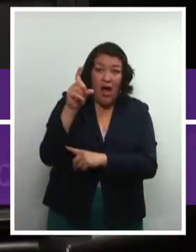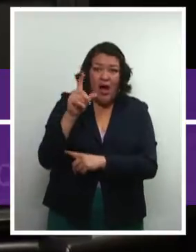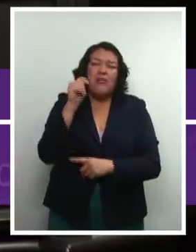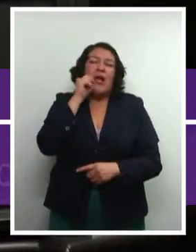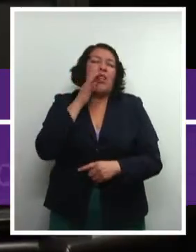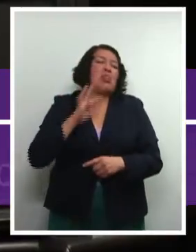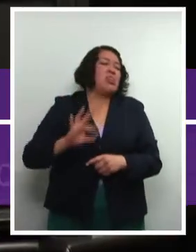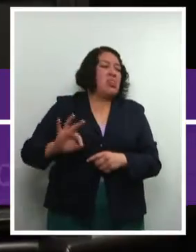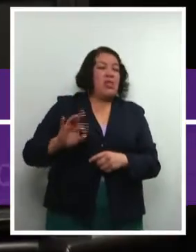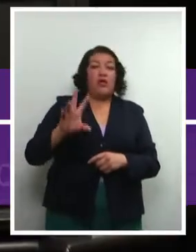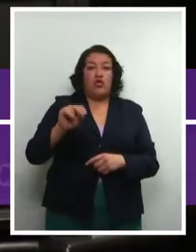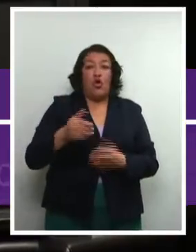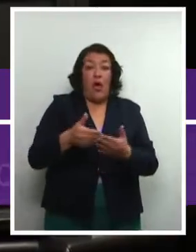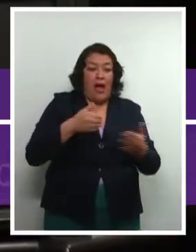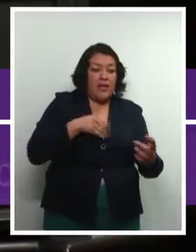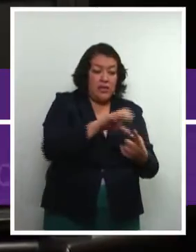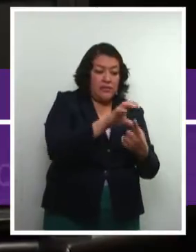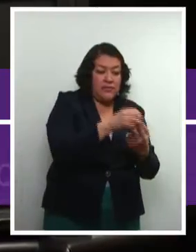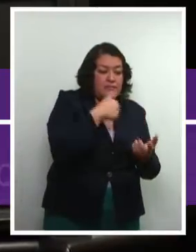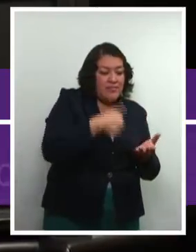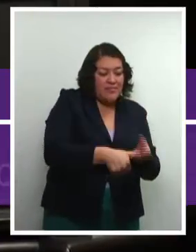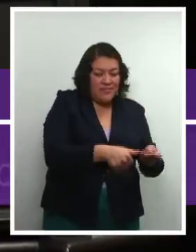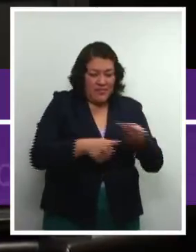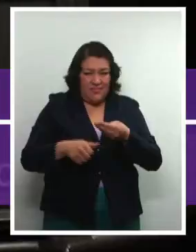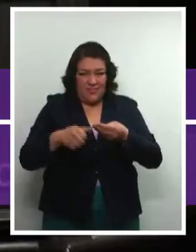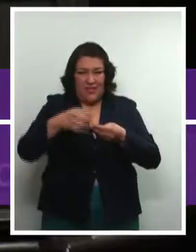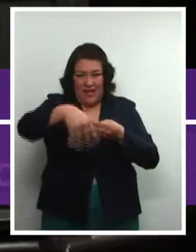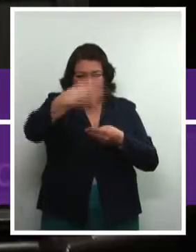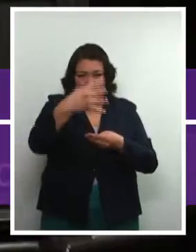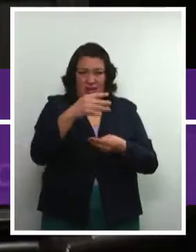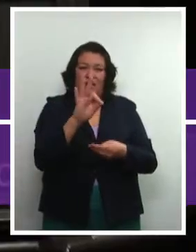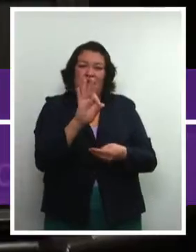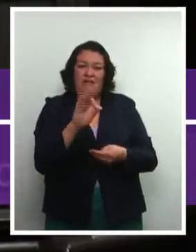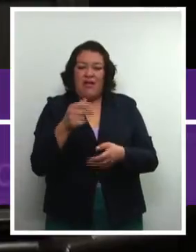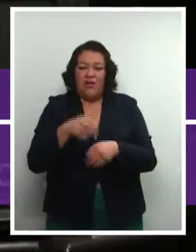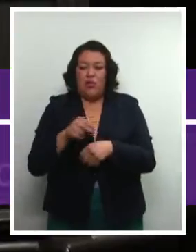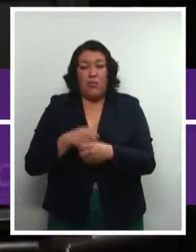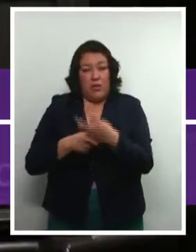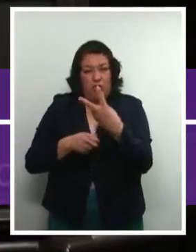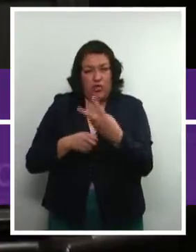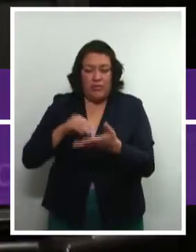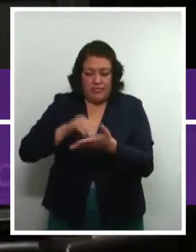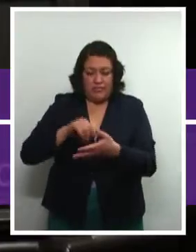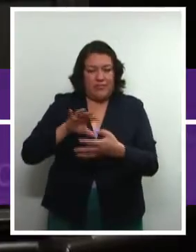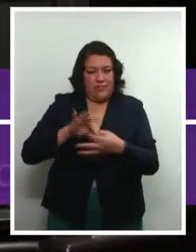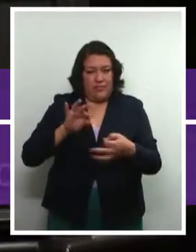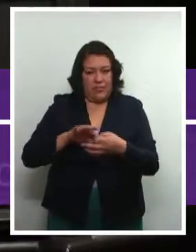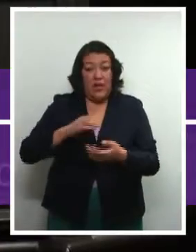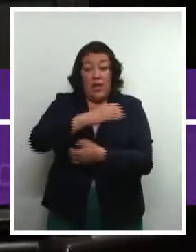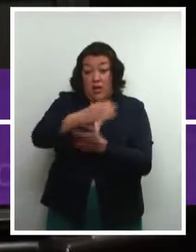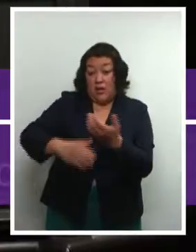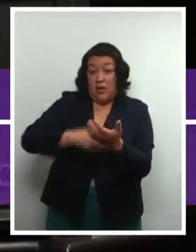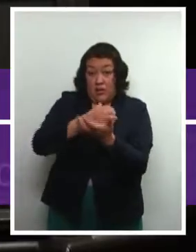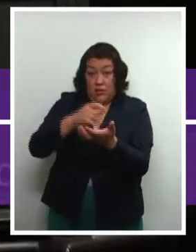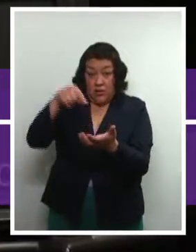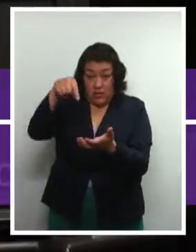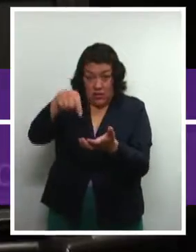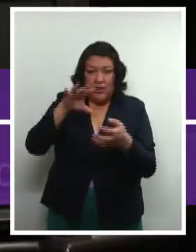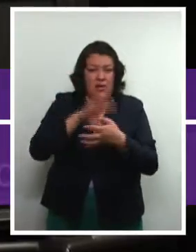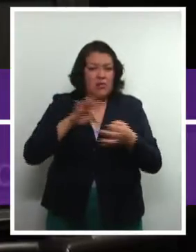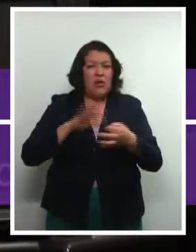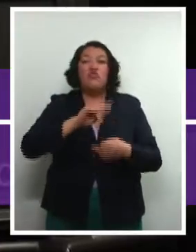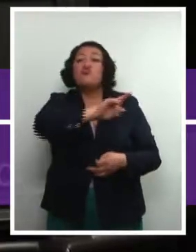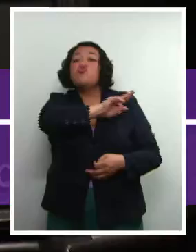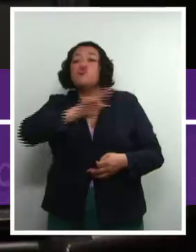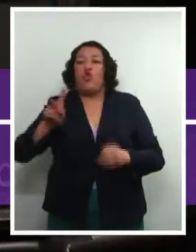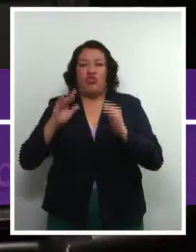el dictamen establece en el artículo 14, base F, numeral 2, que dice así: la ciudad garantizará la cobertura universal del